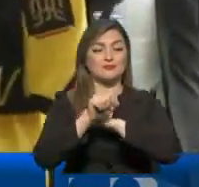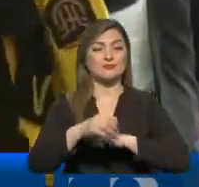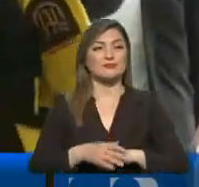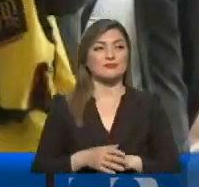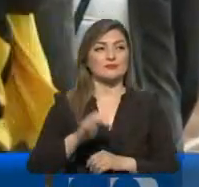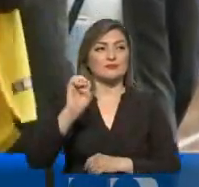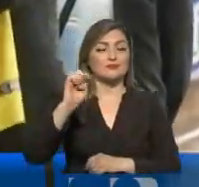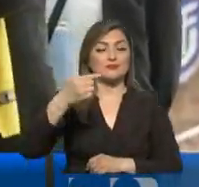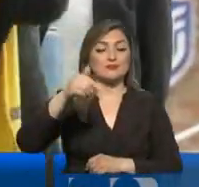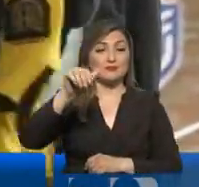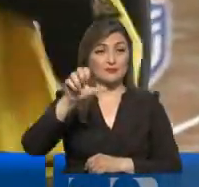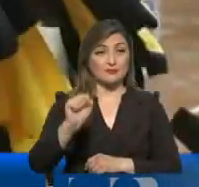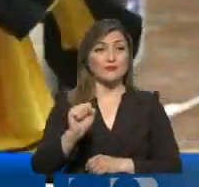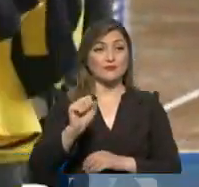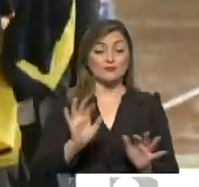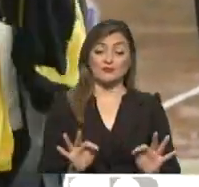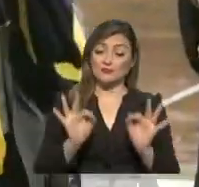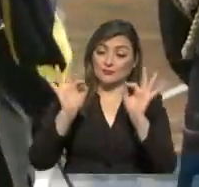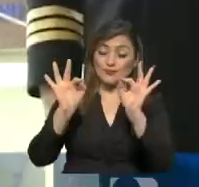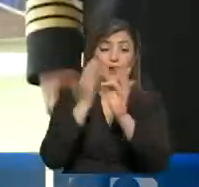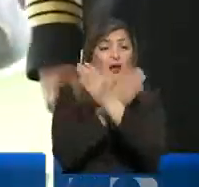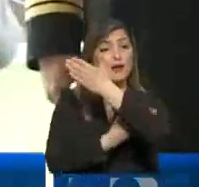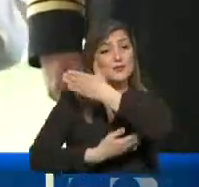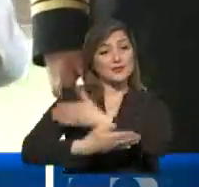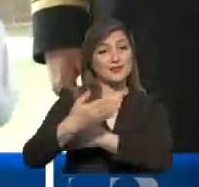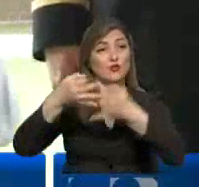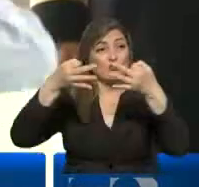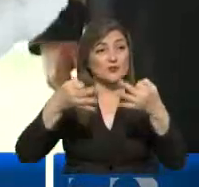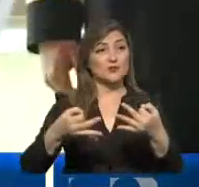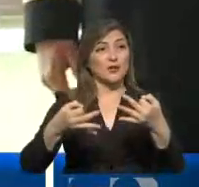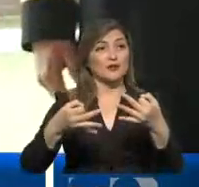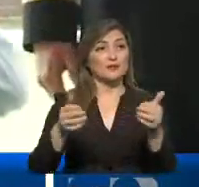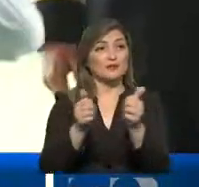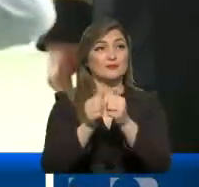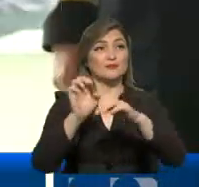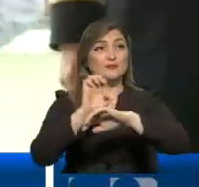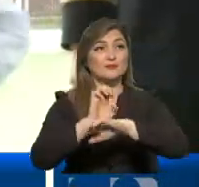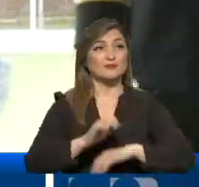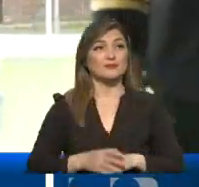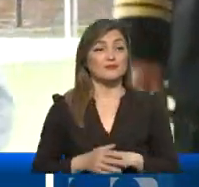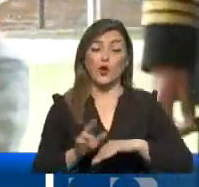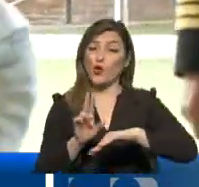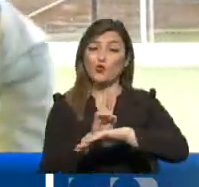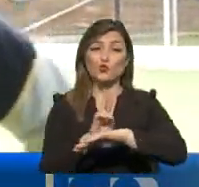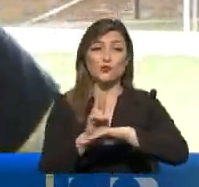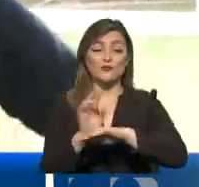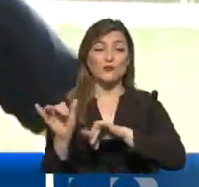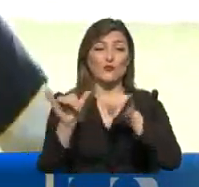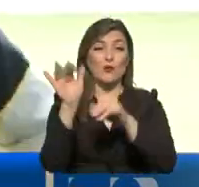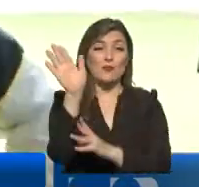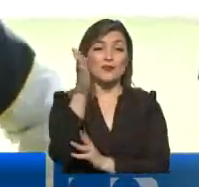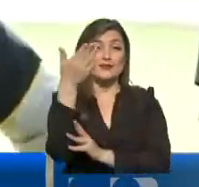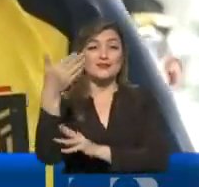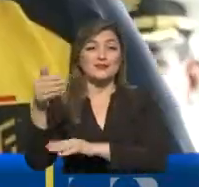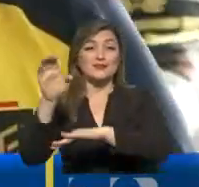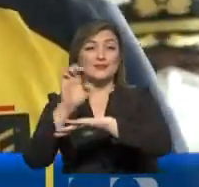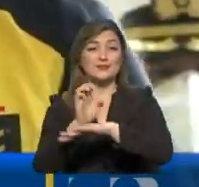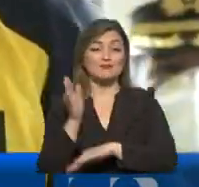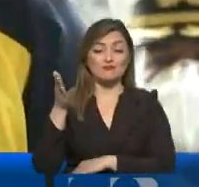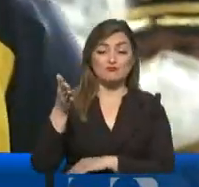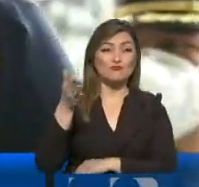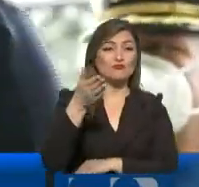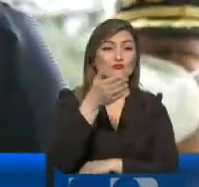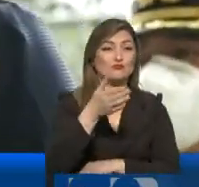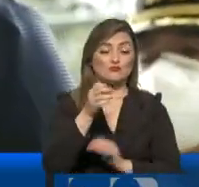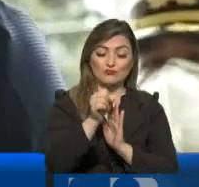Francisco Egas, le entregó al primer mandatario la camiseta oficial de la selección. Dijo que usarla es como cargar la bandera del país a donde vayan,